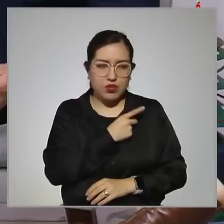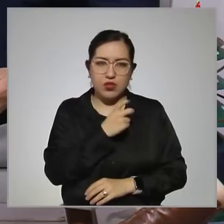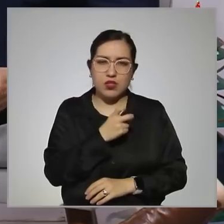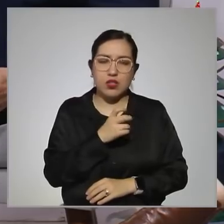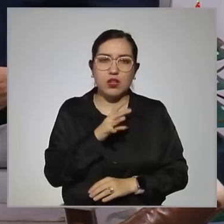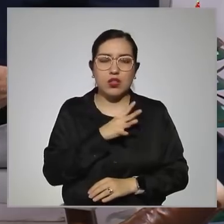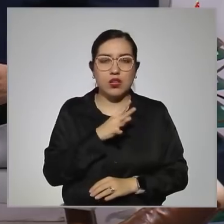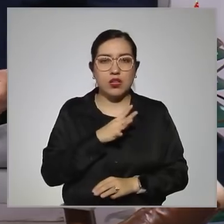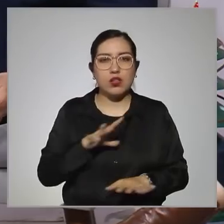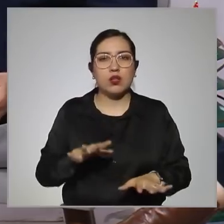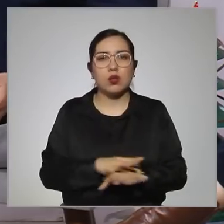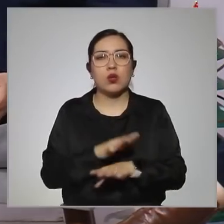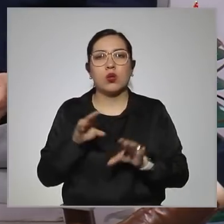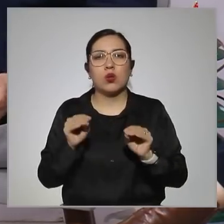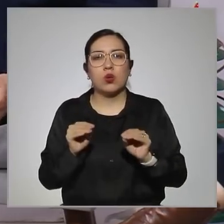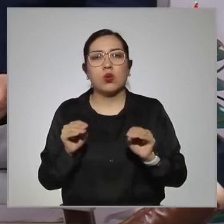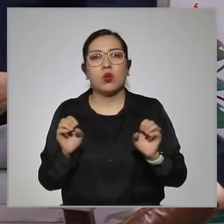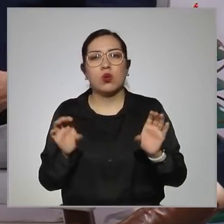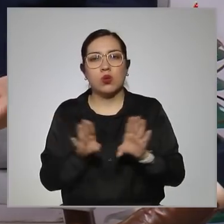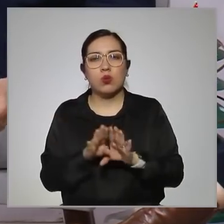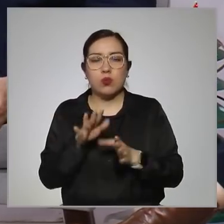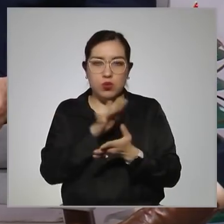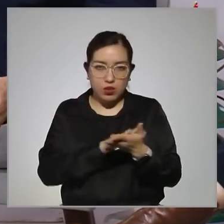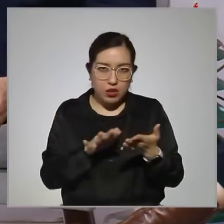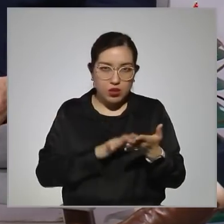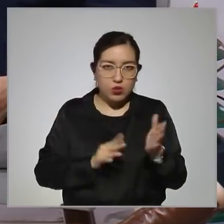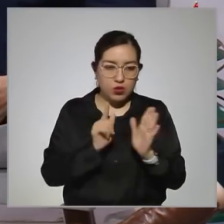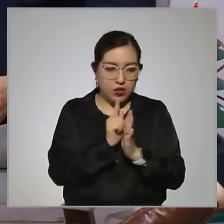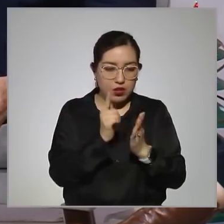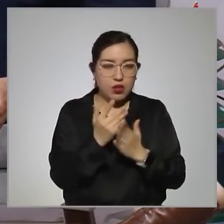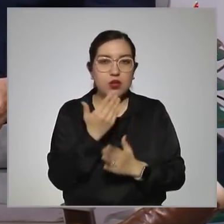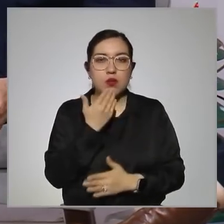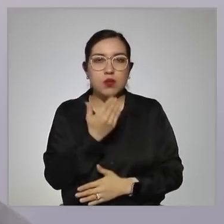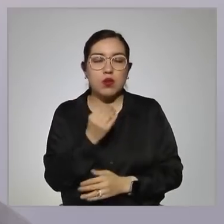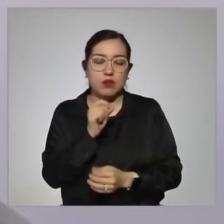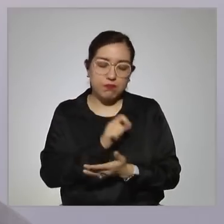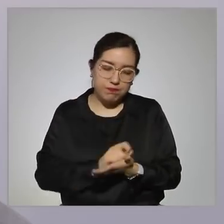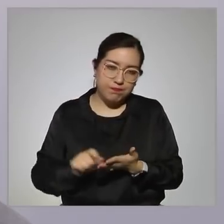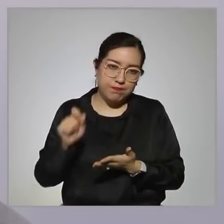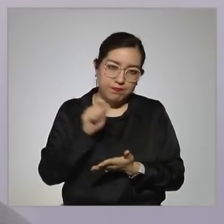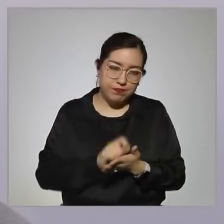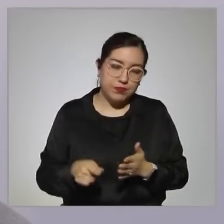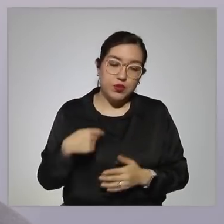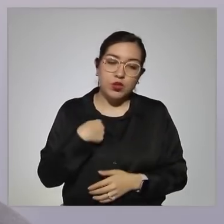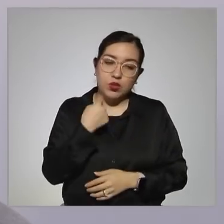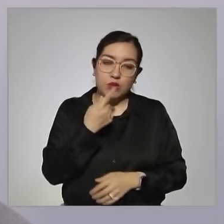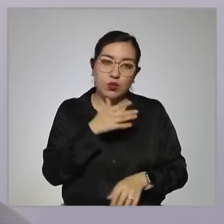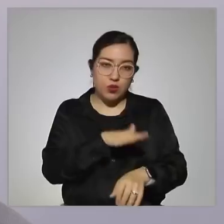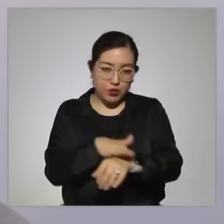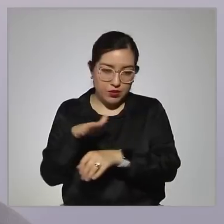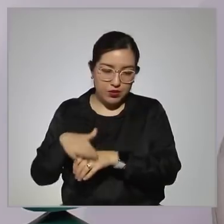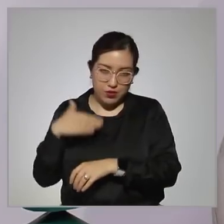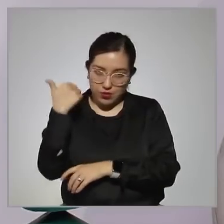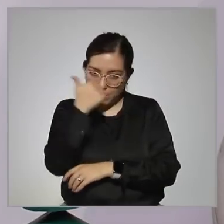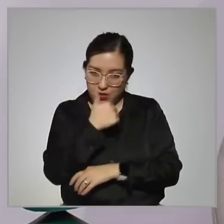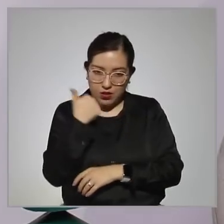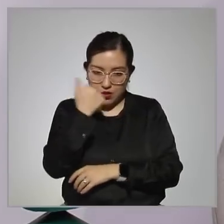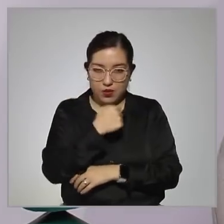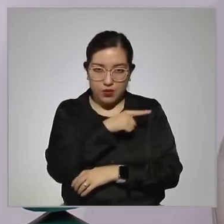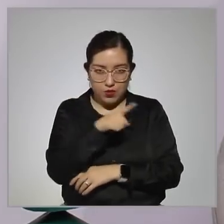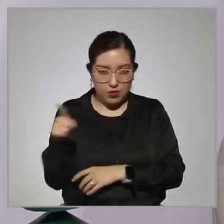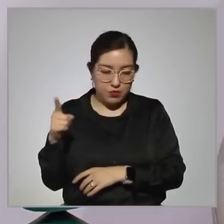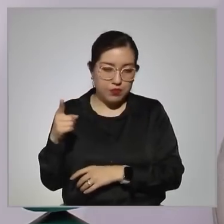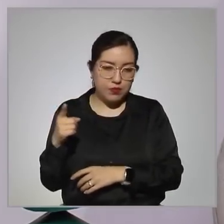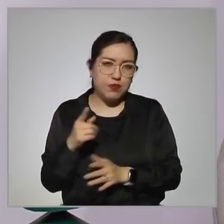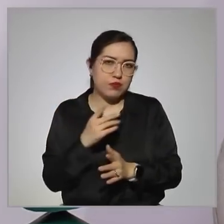canalizamos a través de la lectura de un buen libro que nos deja mucho, ¿no? Y escribir. Yo les digo a mis alumnos, todos